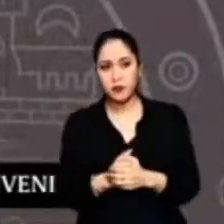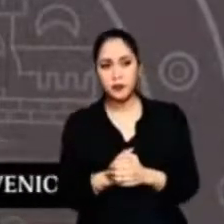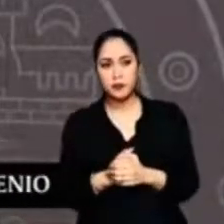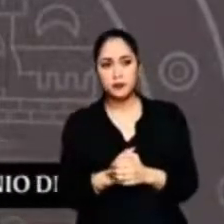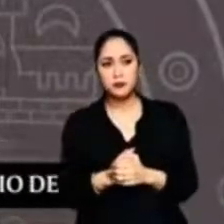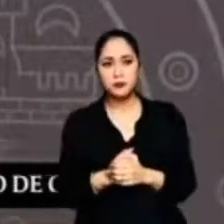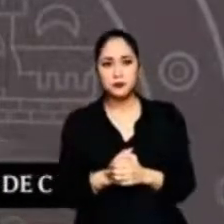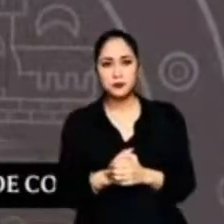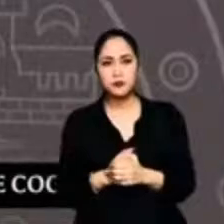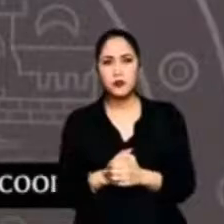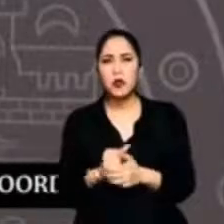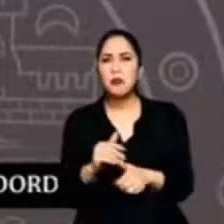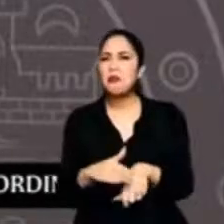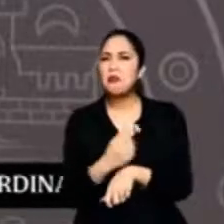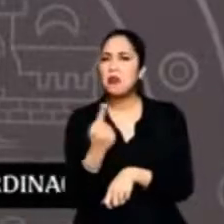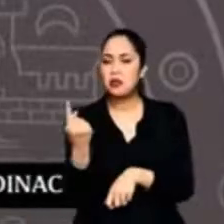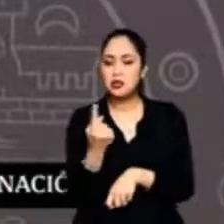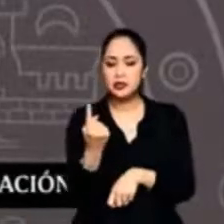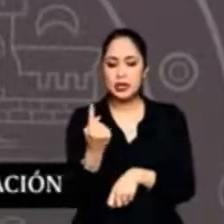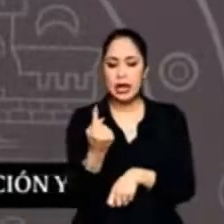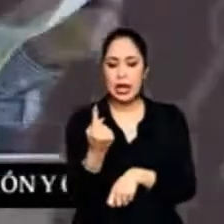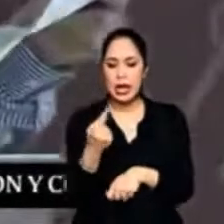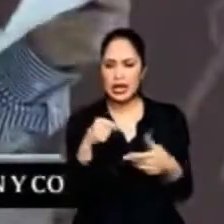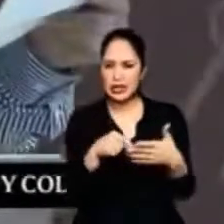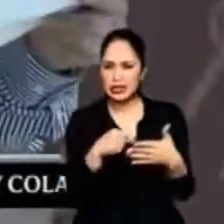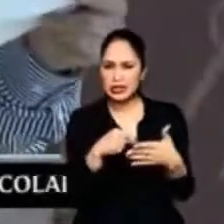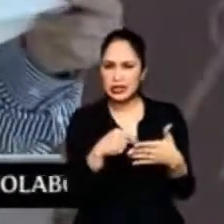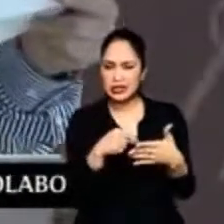¿Por qué? Porque este es un reporte del